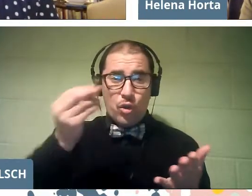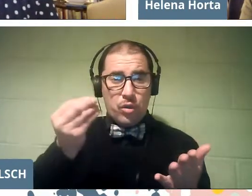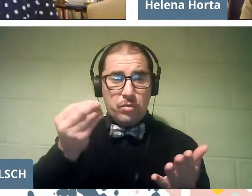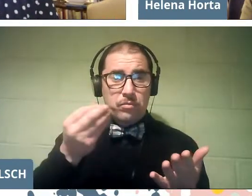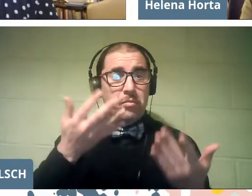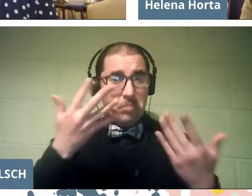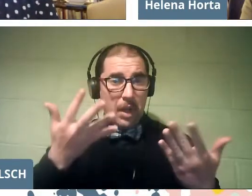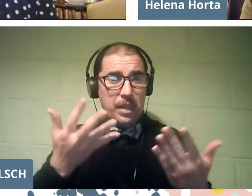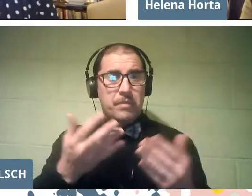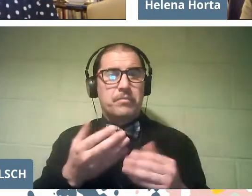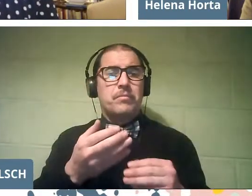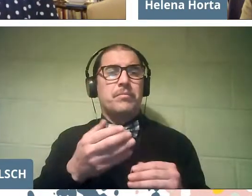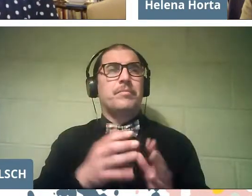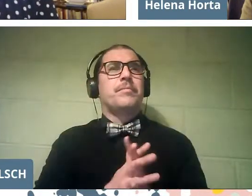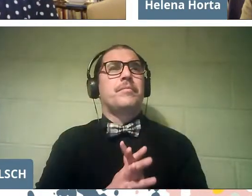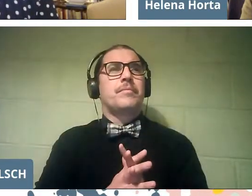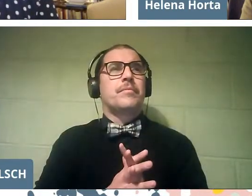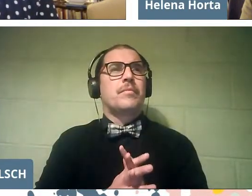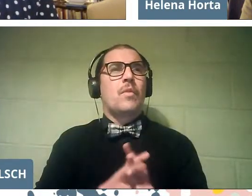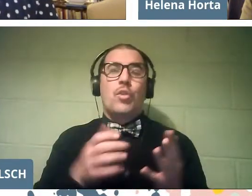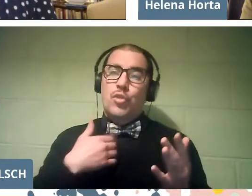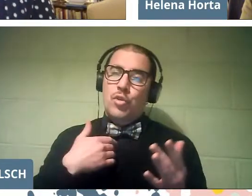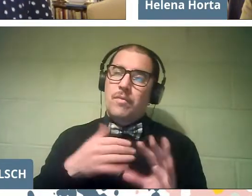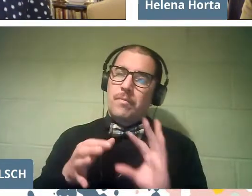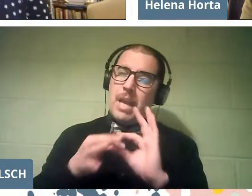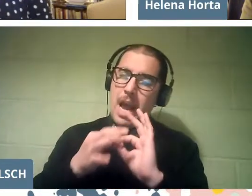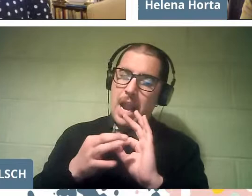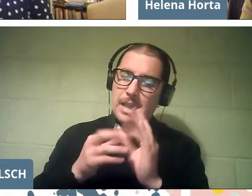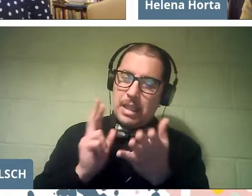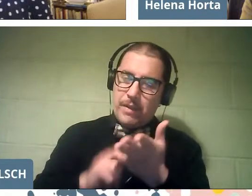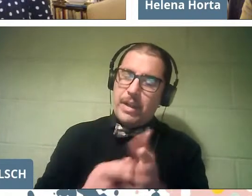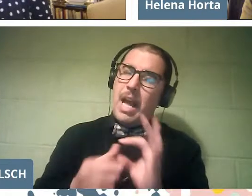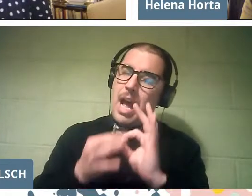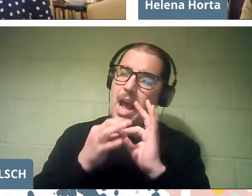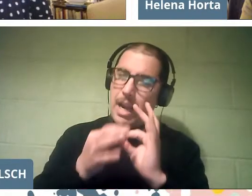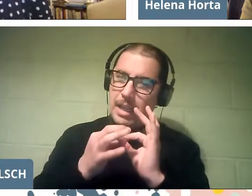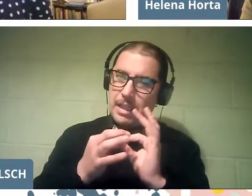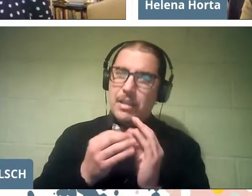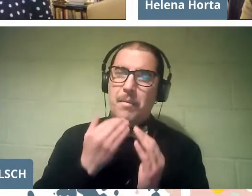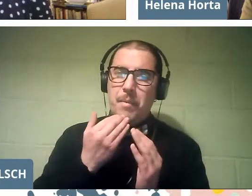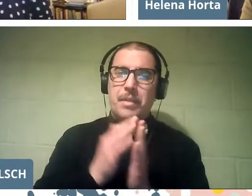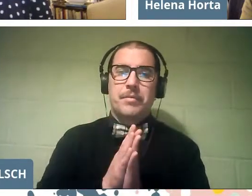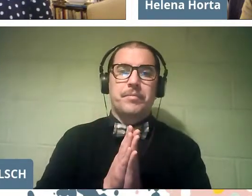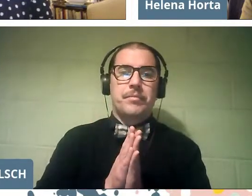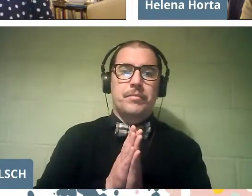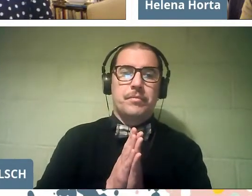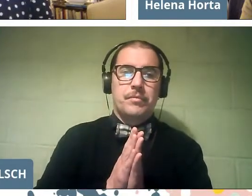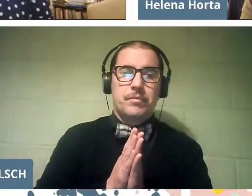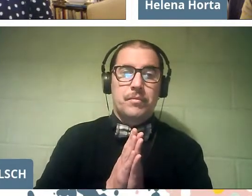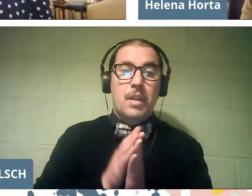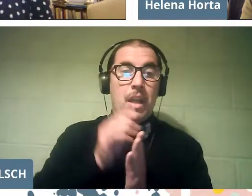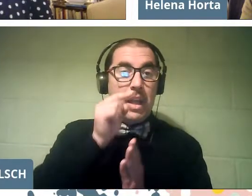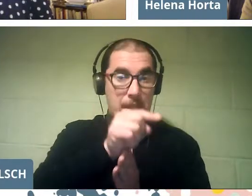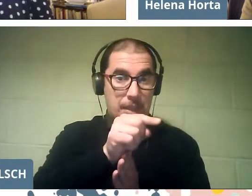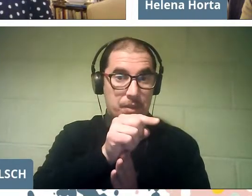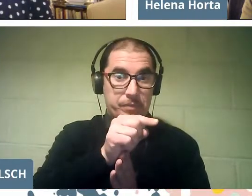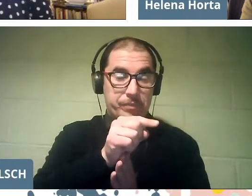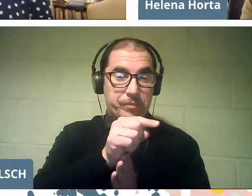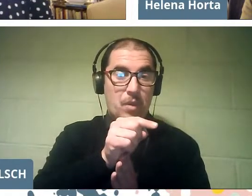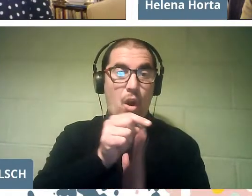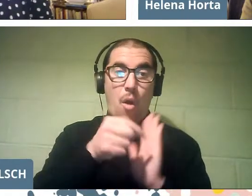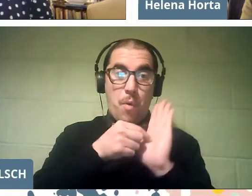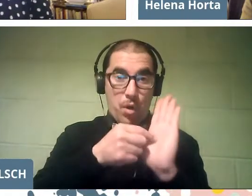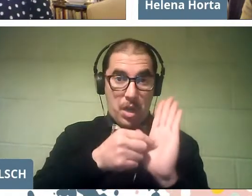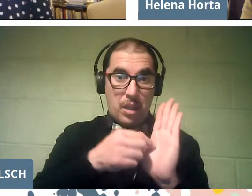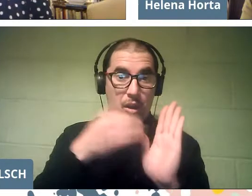ahí. Así que estoy muy agradecida a ti y creo que lo que nos has mostrado en